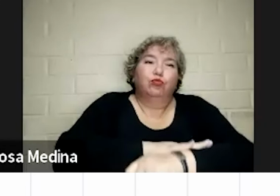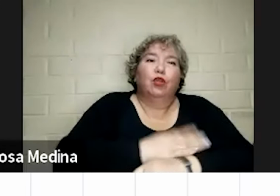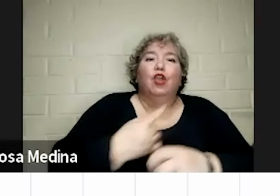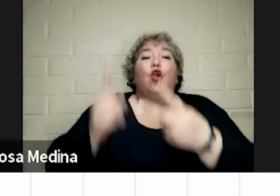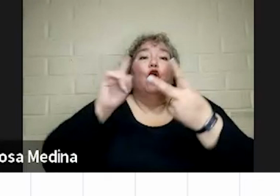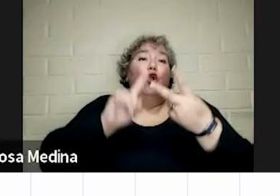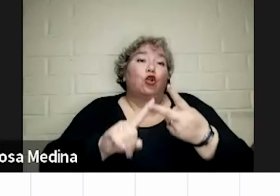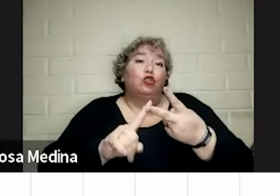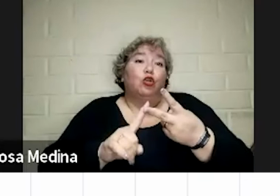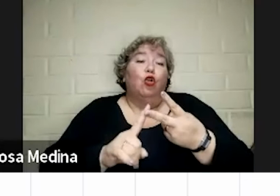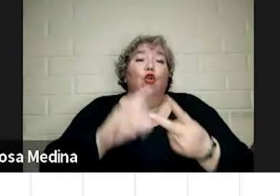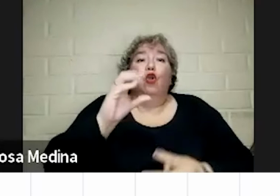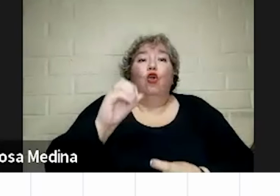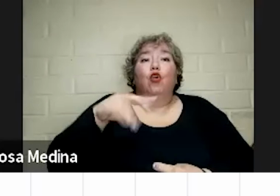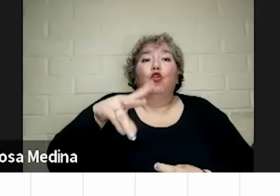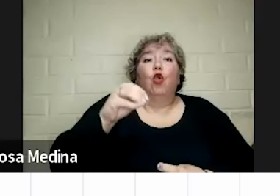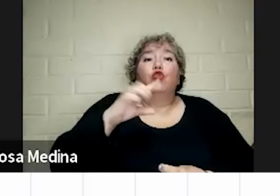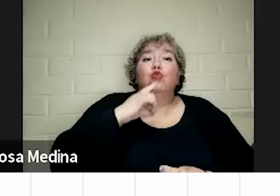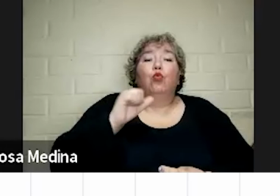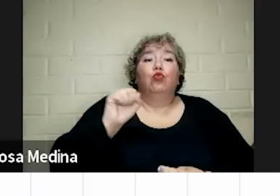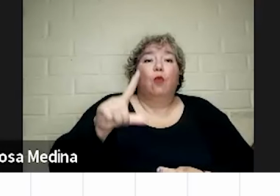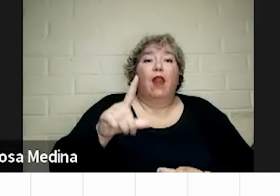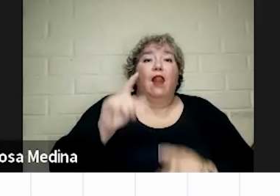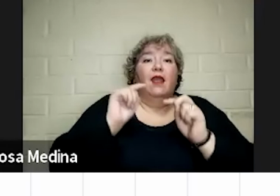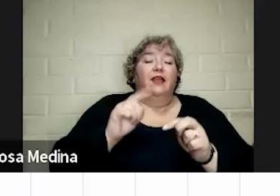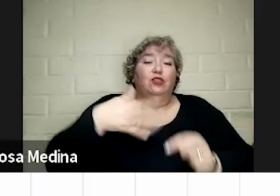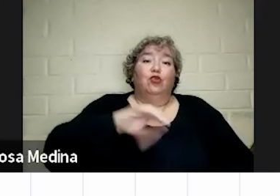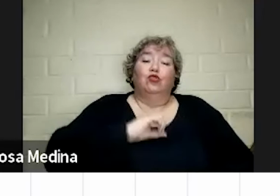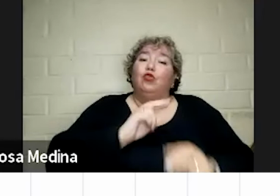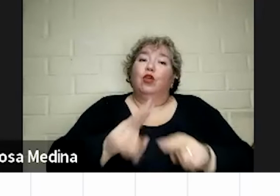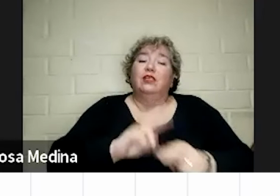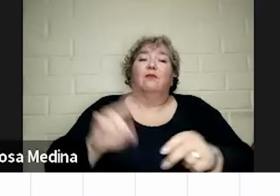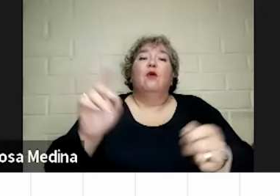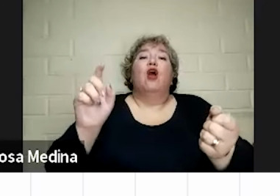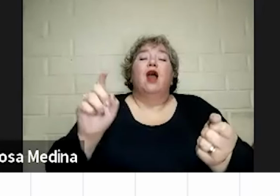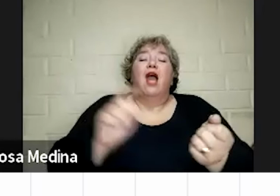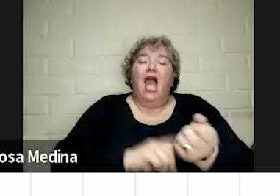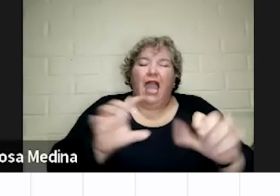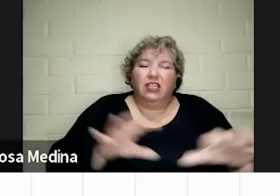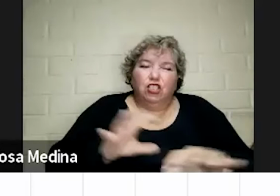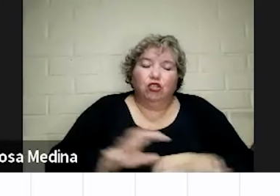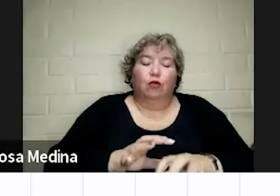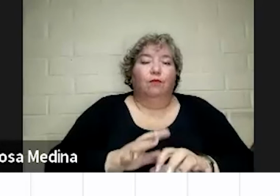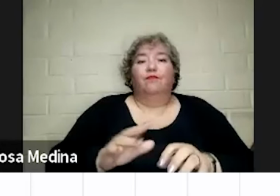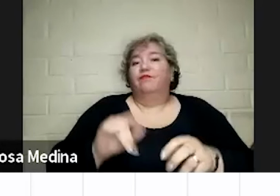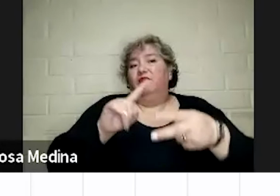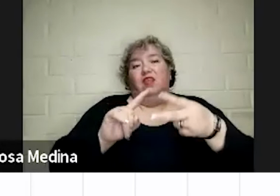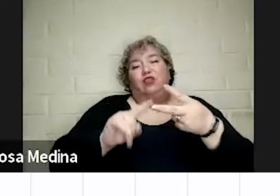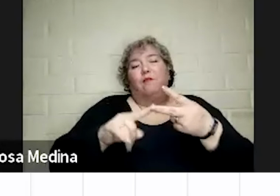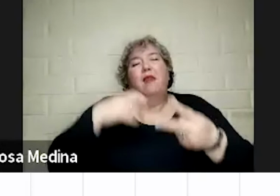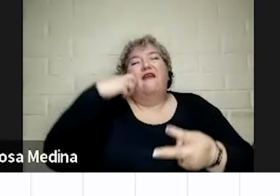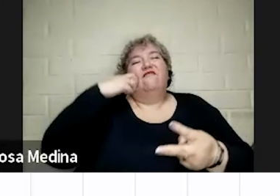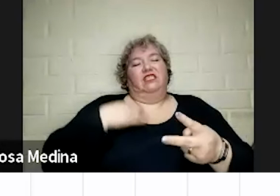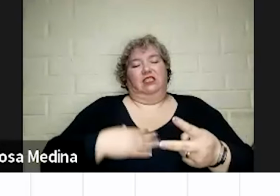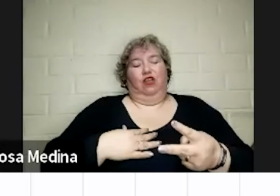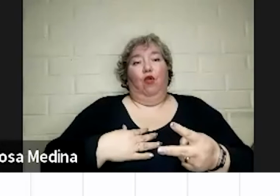inhibición conductual, que es la que ejercemos sobre las acciones, ya sobre los comportamientos como más físicos. ¿Ya? Y todo